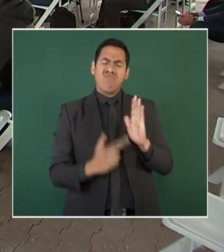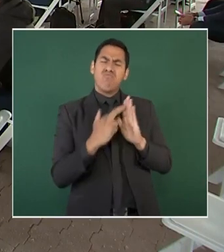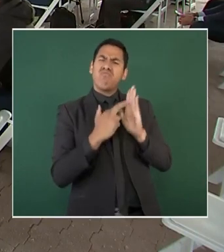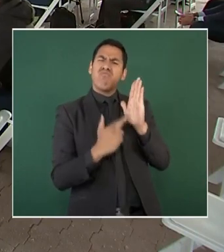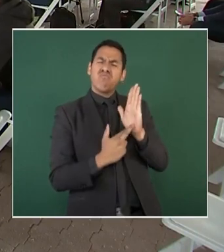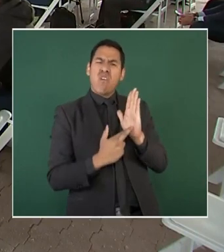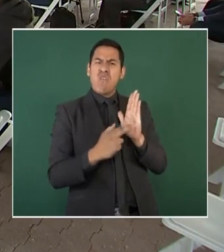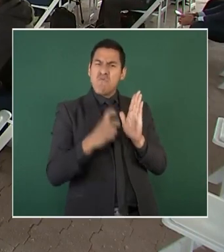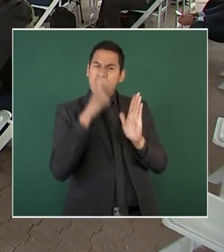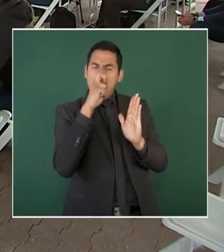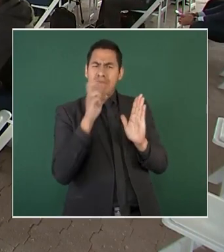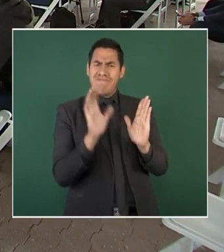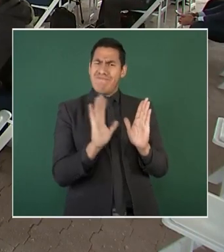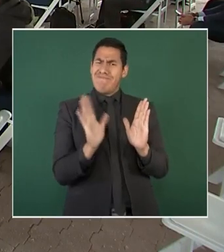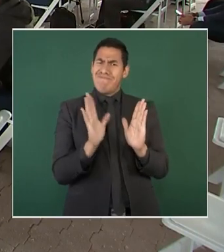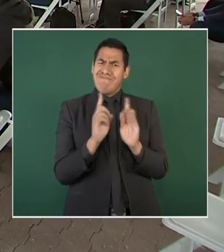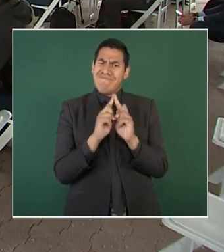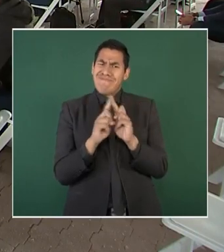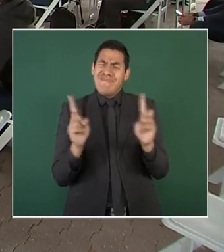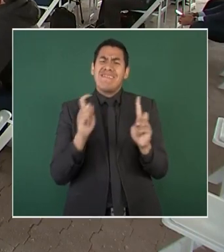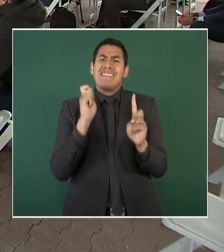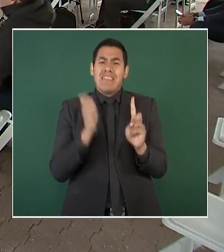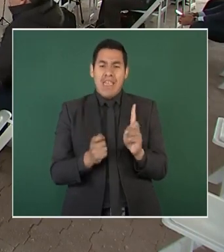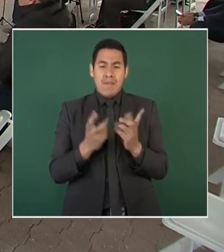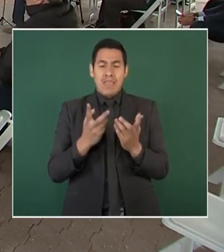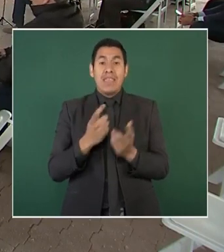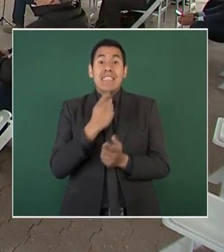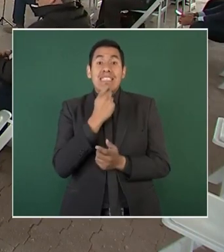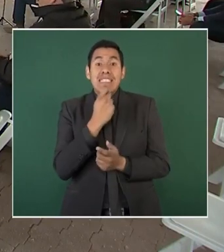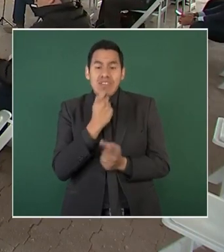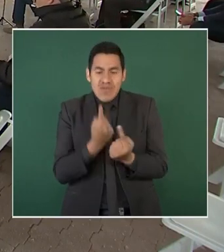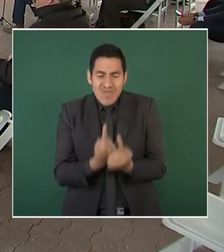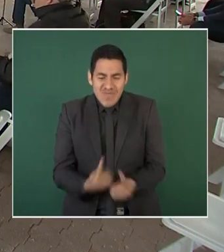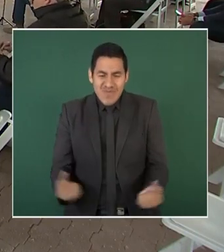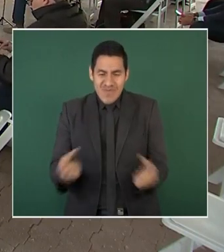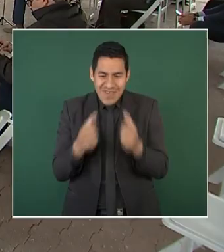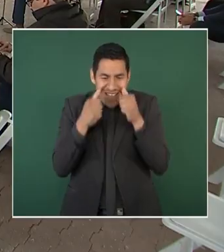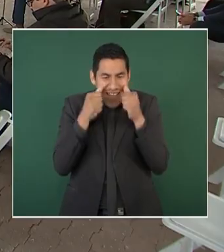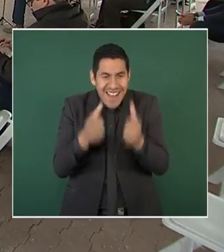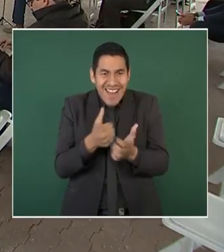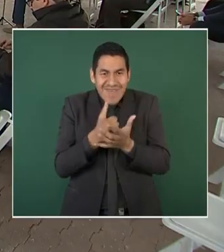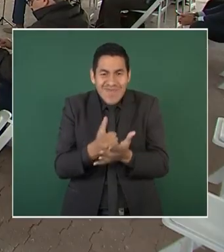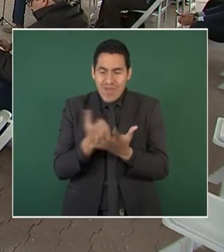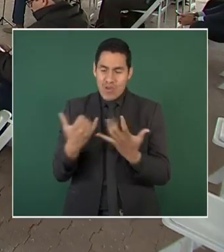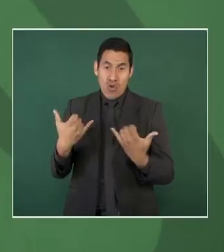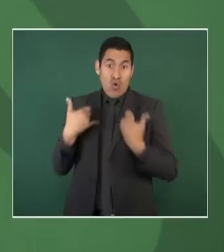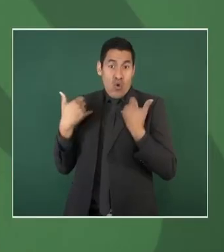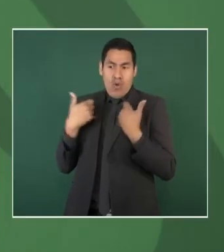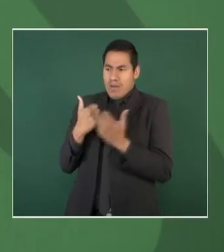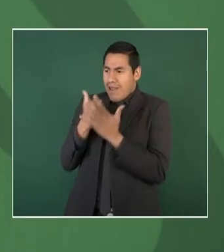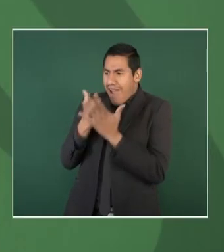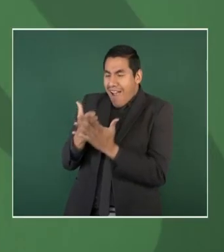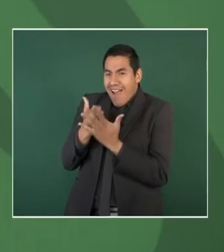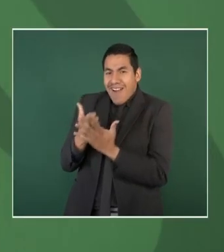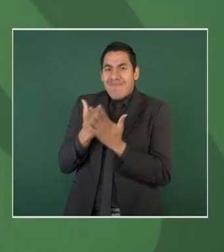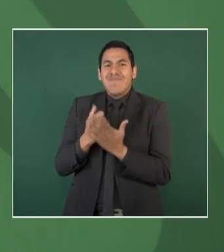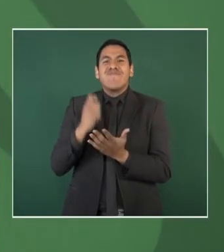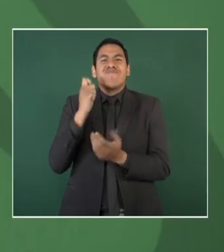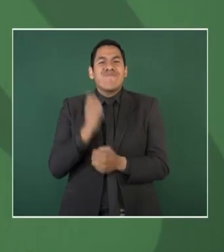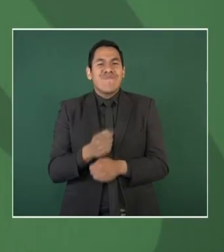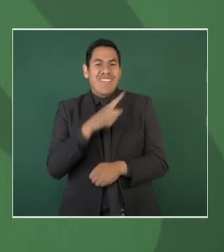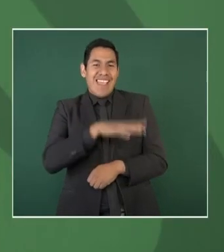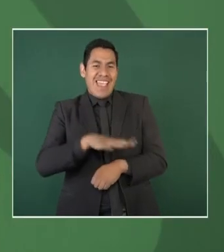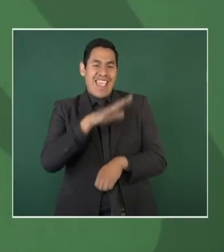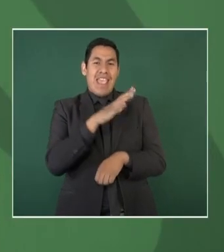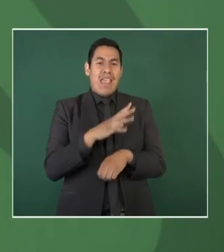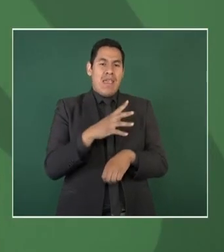Ahí contaremos con la atención desde el desarrollo infantil temprano, la atención al adolescente, el sistema de atención integral a